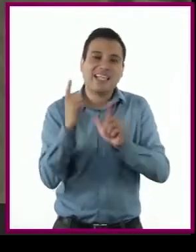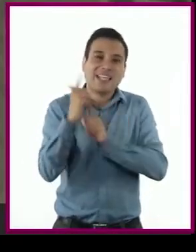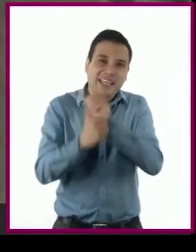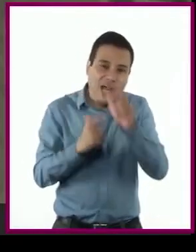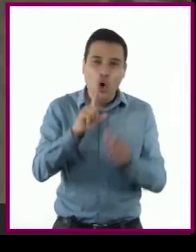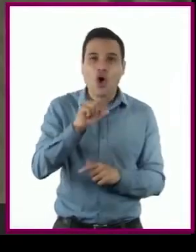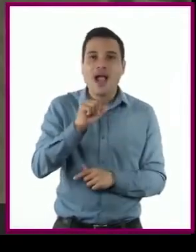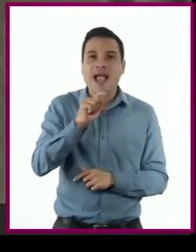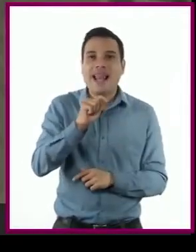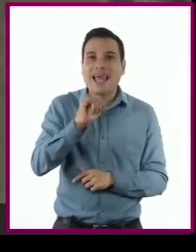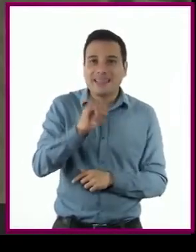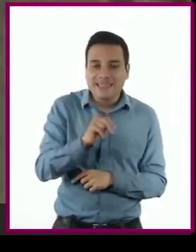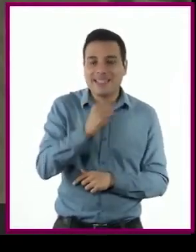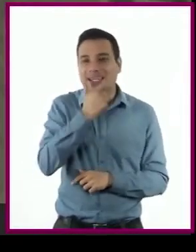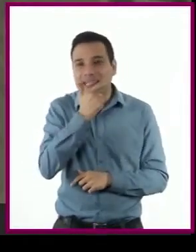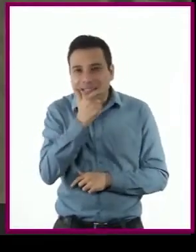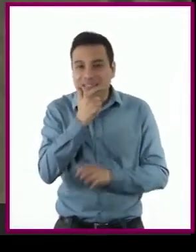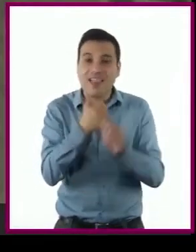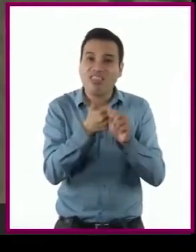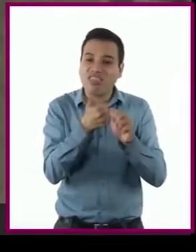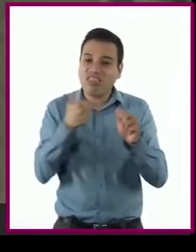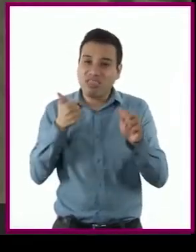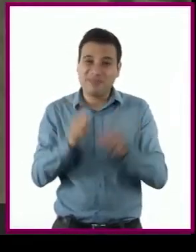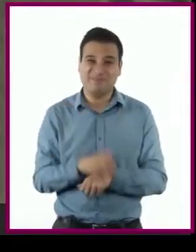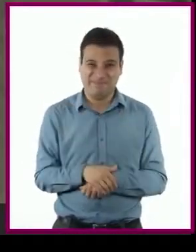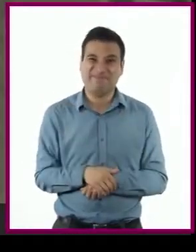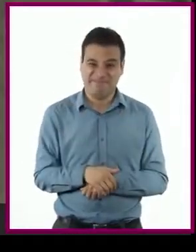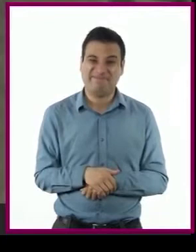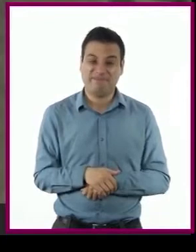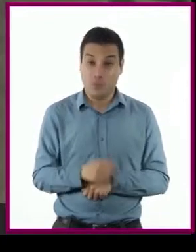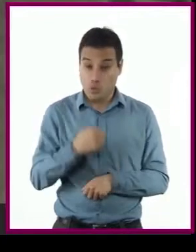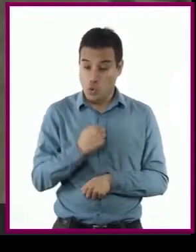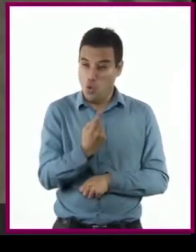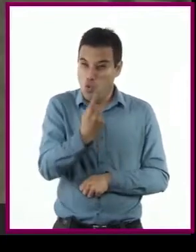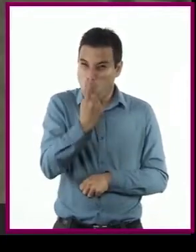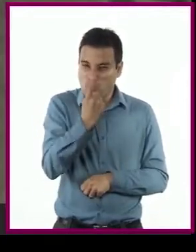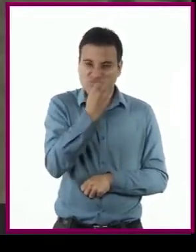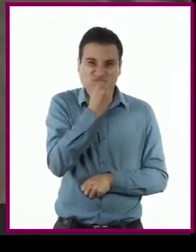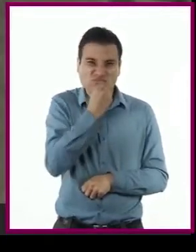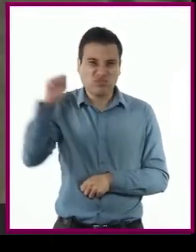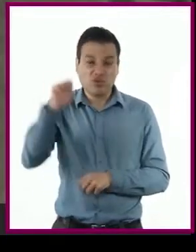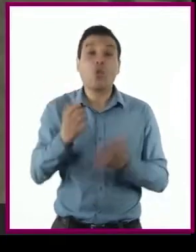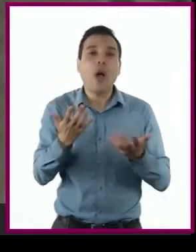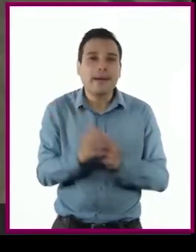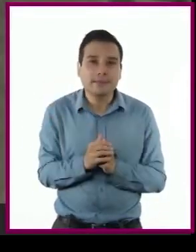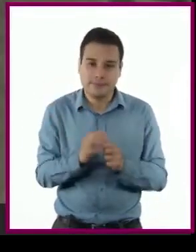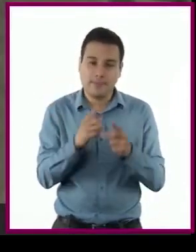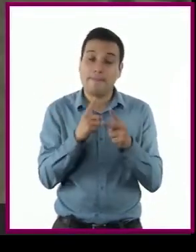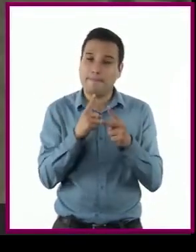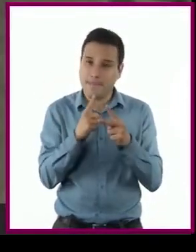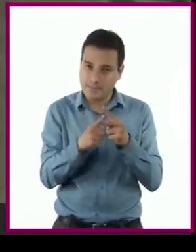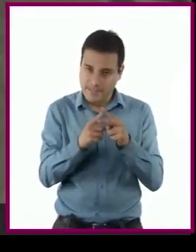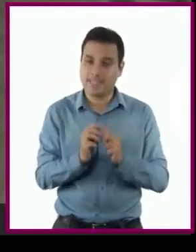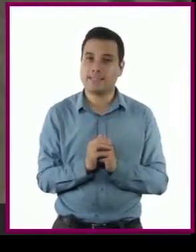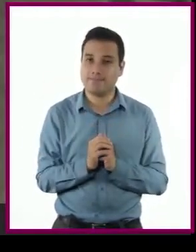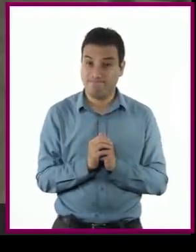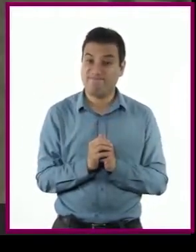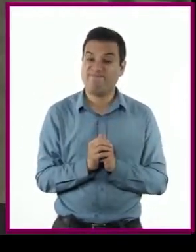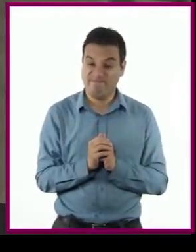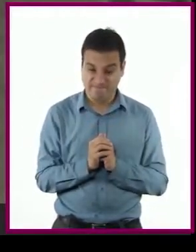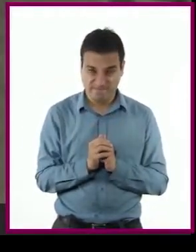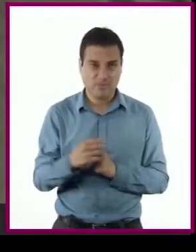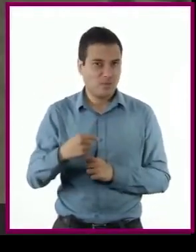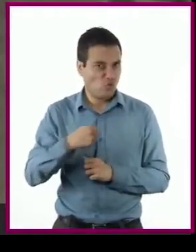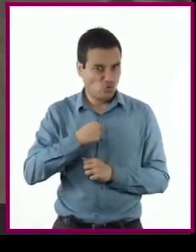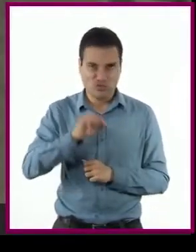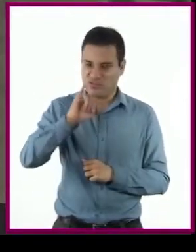latín e inglés. En donde sí me consideré bueno es en las matemáticas. Ahí